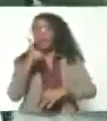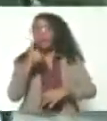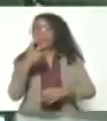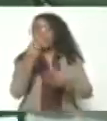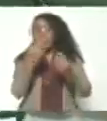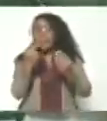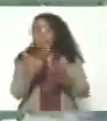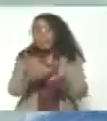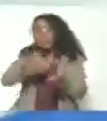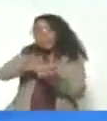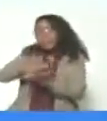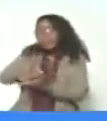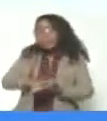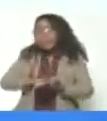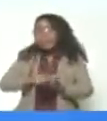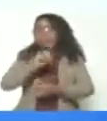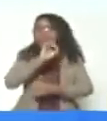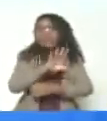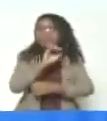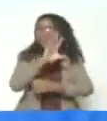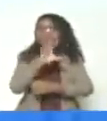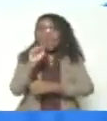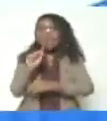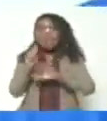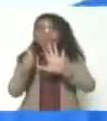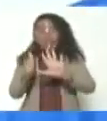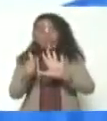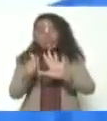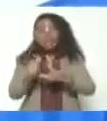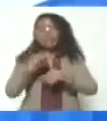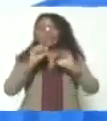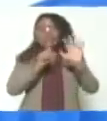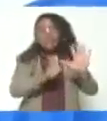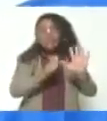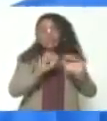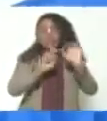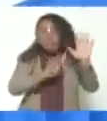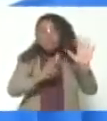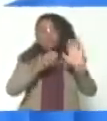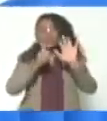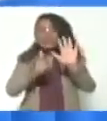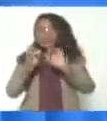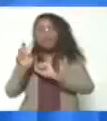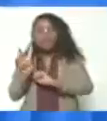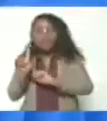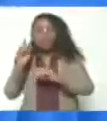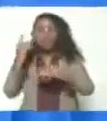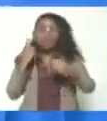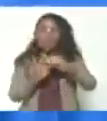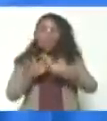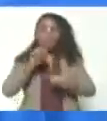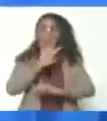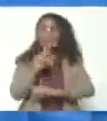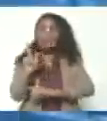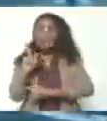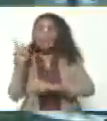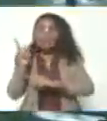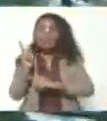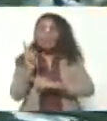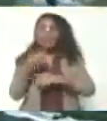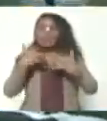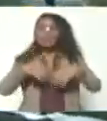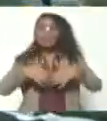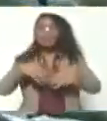Galil SAR, calibre 5.56x45 y 7.62x51. ¿El Galil de dónde? El Galil es industria